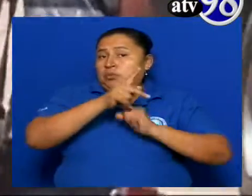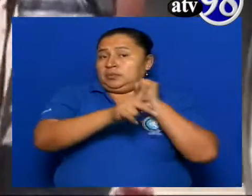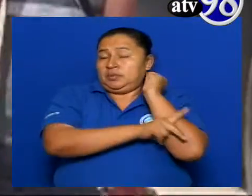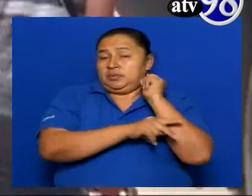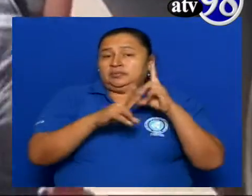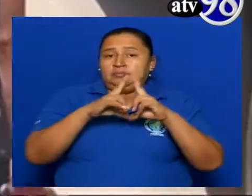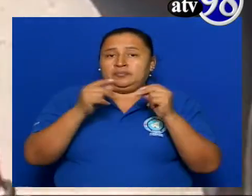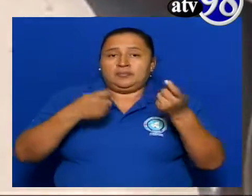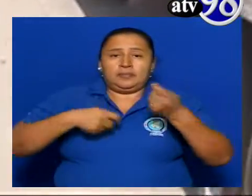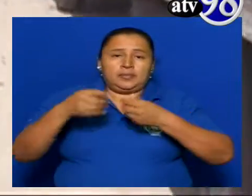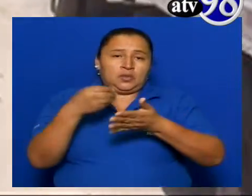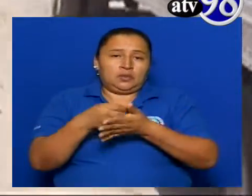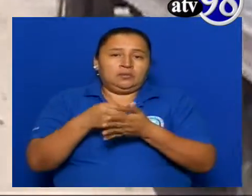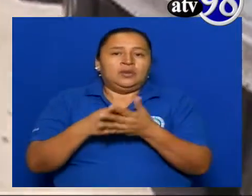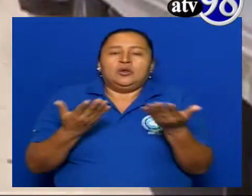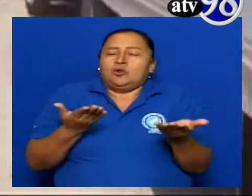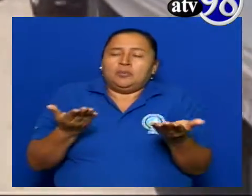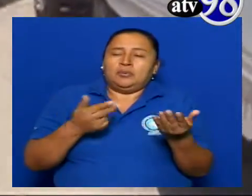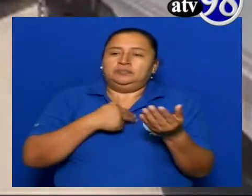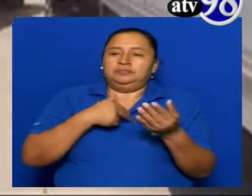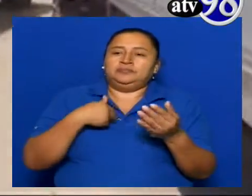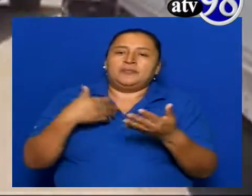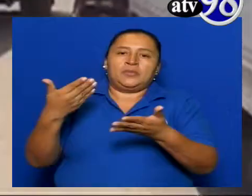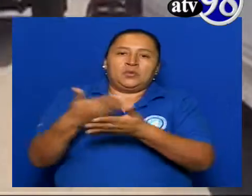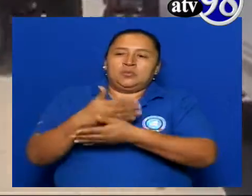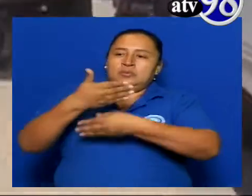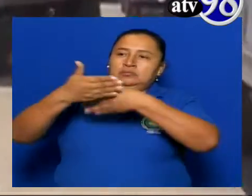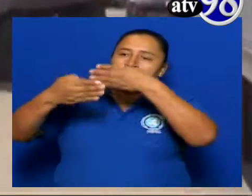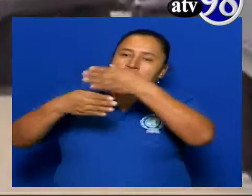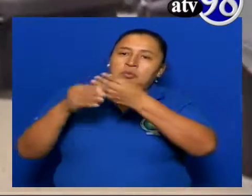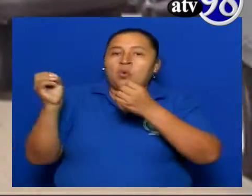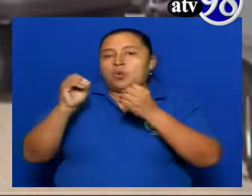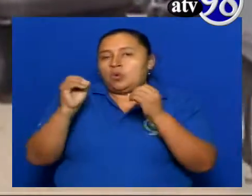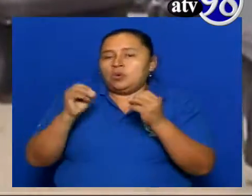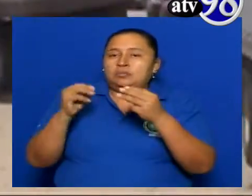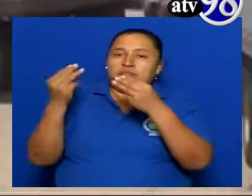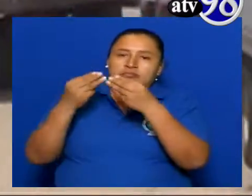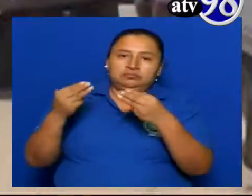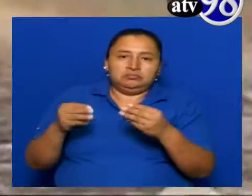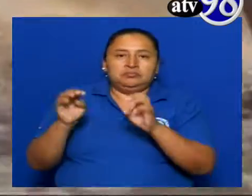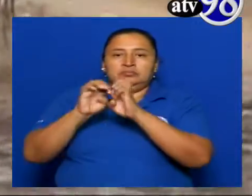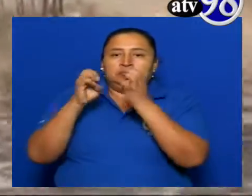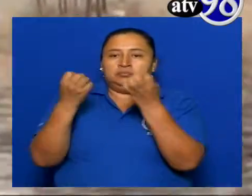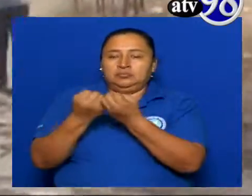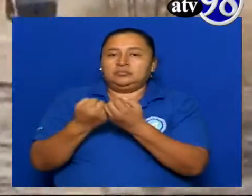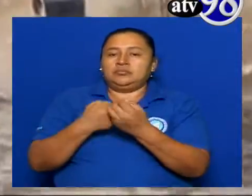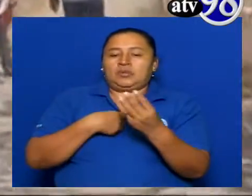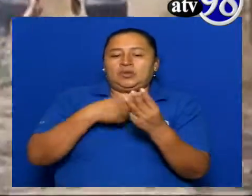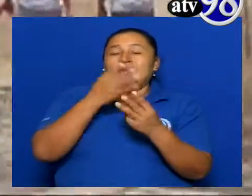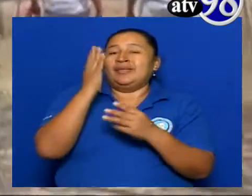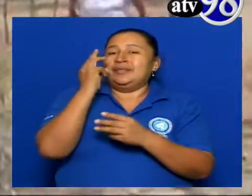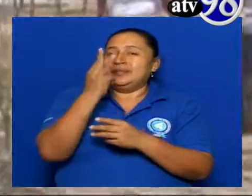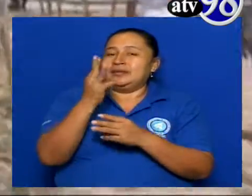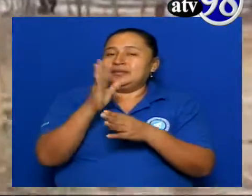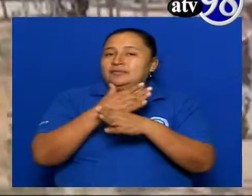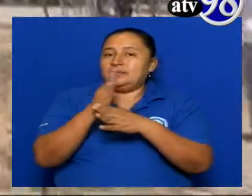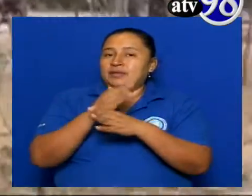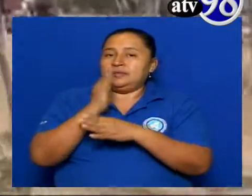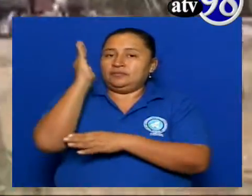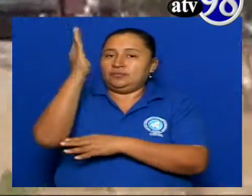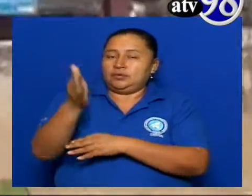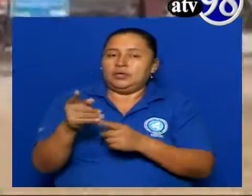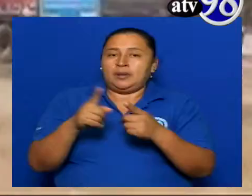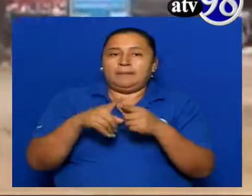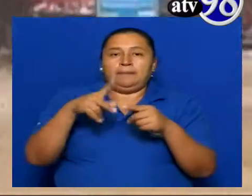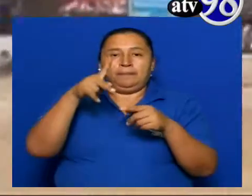la modernización de la infraestructura, el equipamiento y los sistemas fronterizos en tres pasos de frontera: Peñas Blancas,